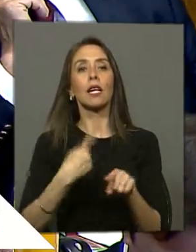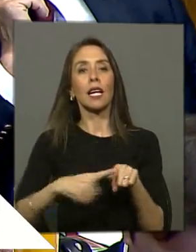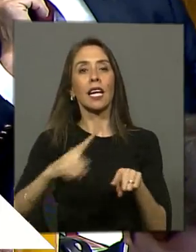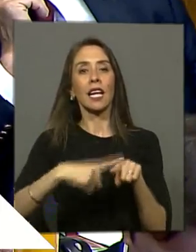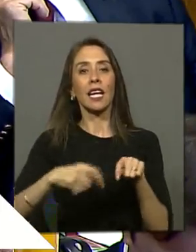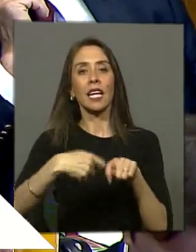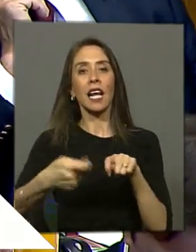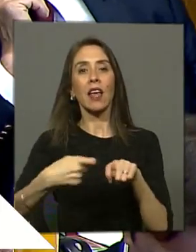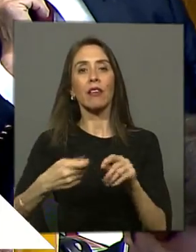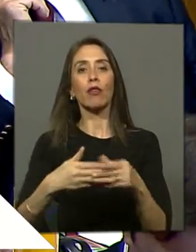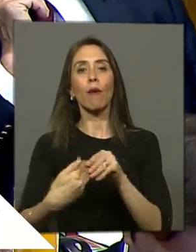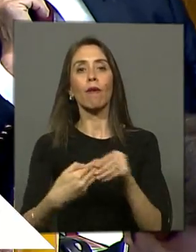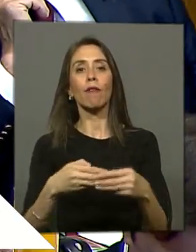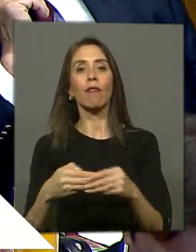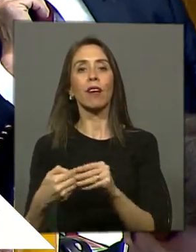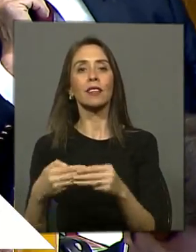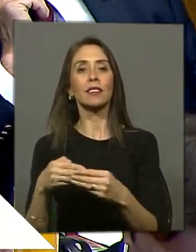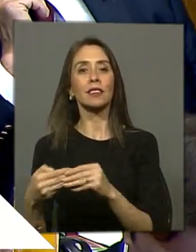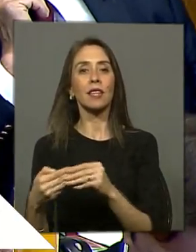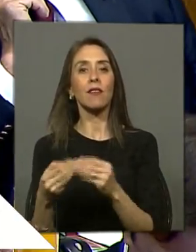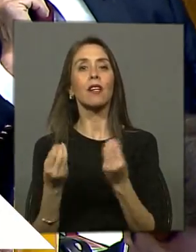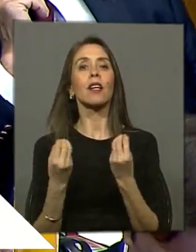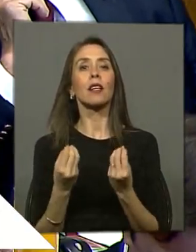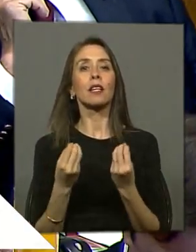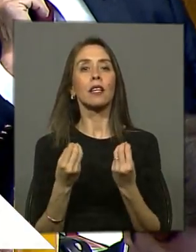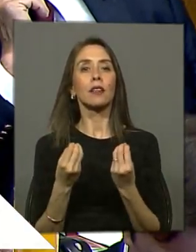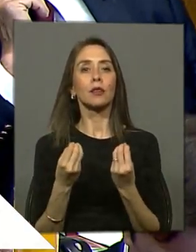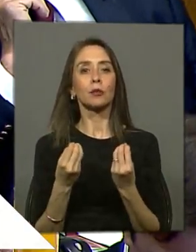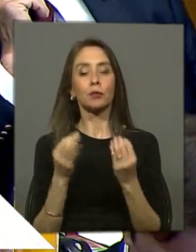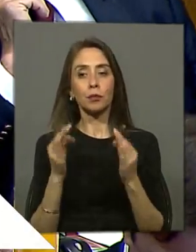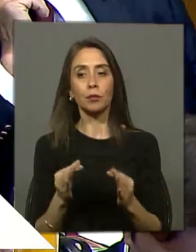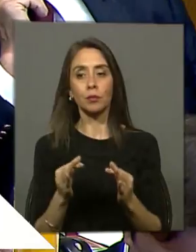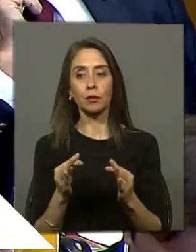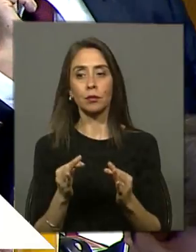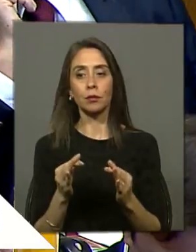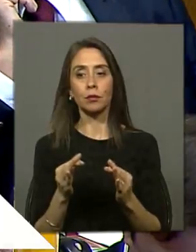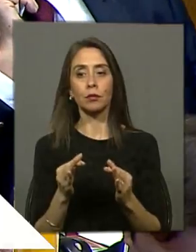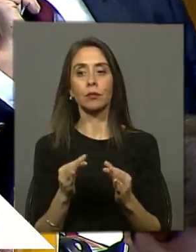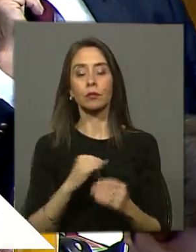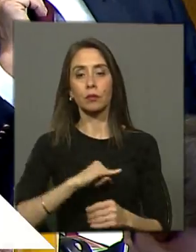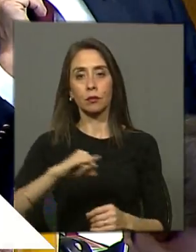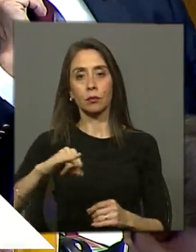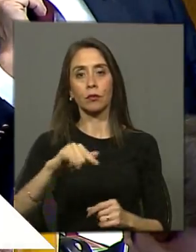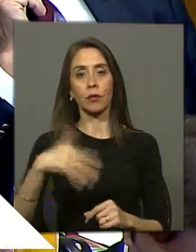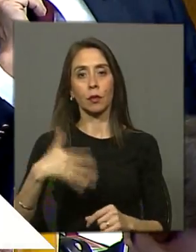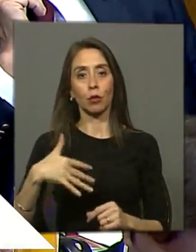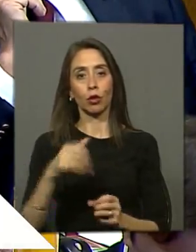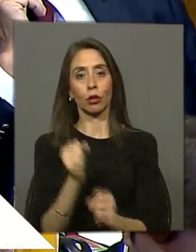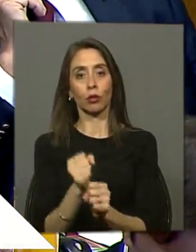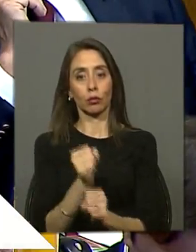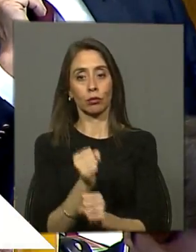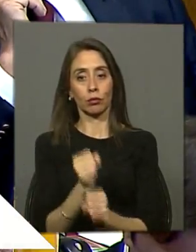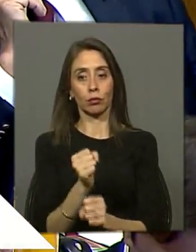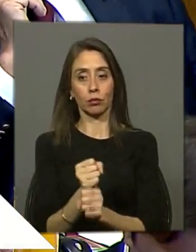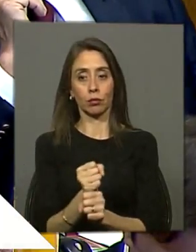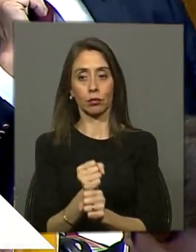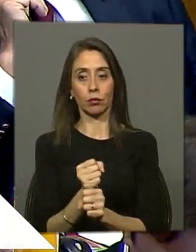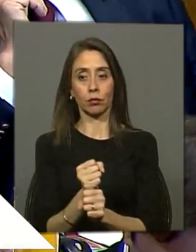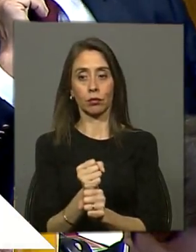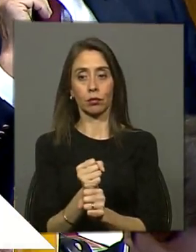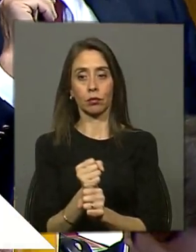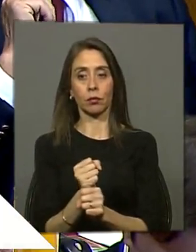blandos para lo que va a significar en definitiva el poder mantener esta importante actividad dicho sea de paso